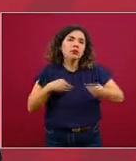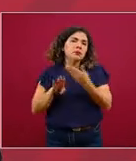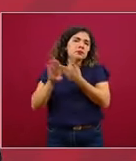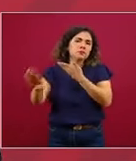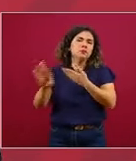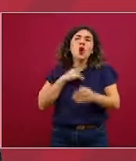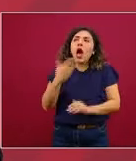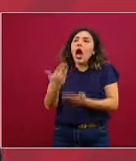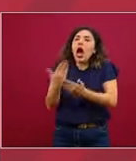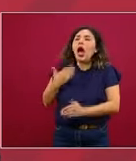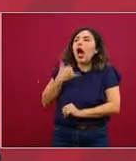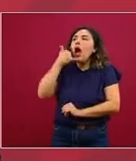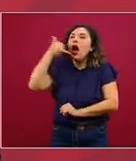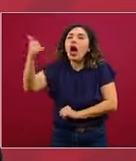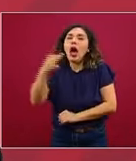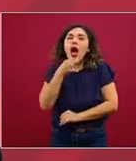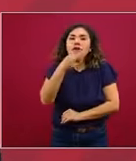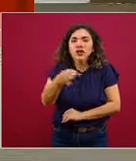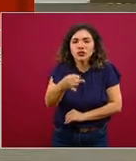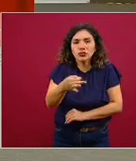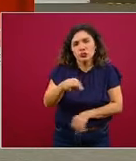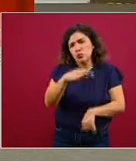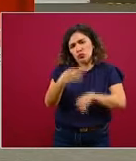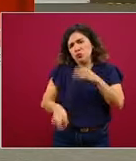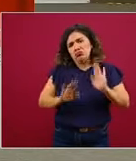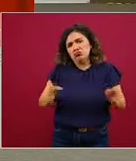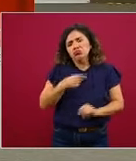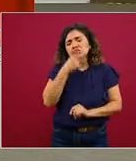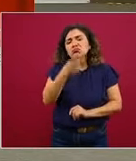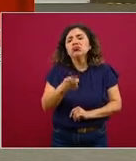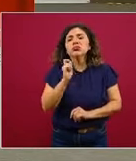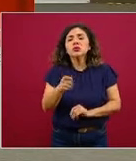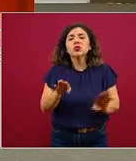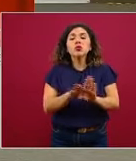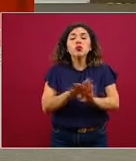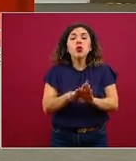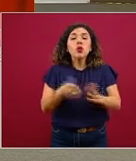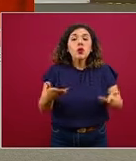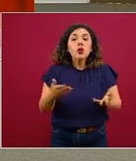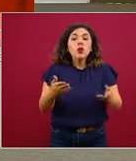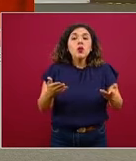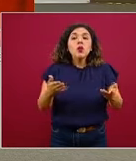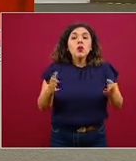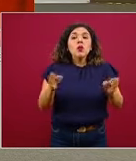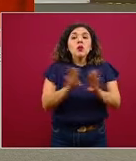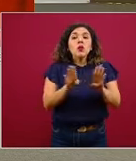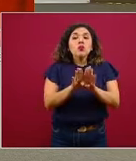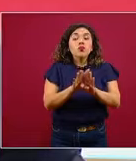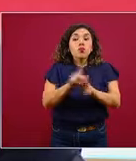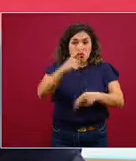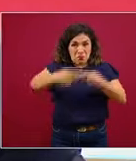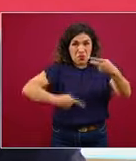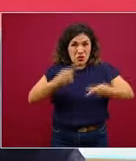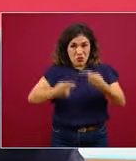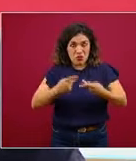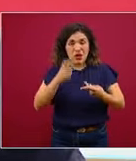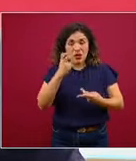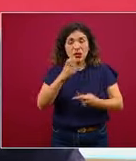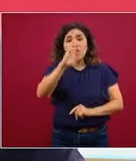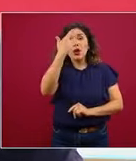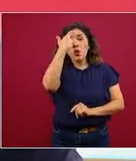de la enfermedad. Y cerraría solamente diciendo que en función de la integralidad de la pregunta, recordemos